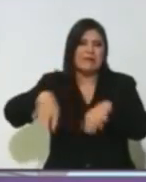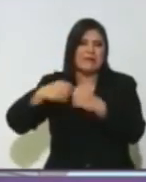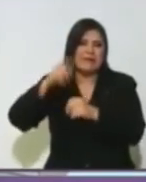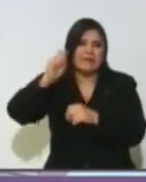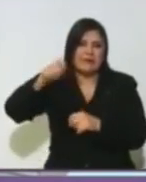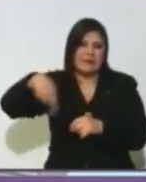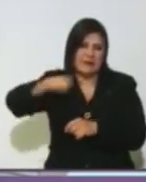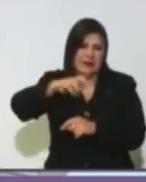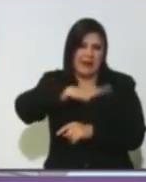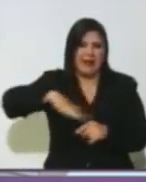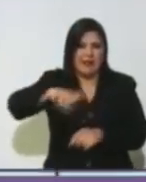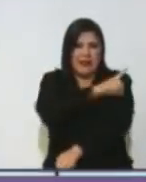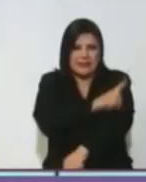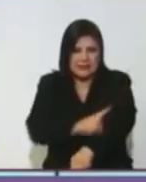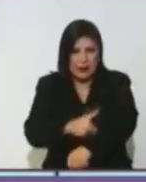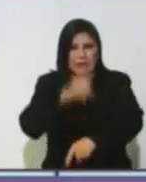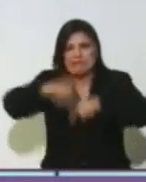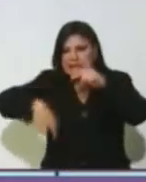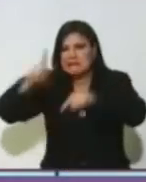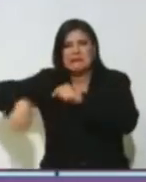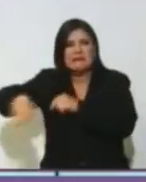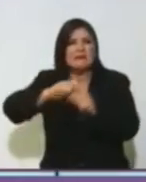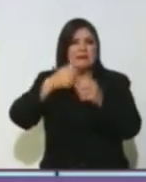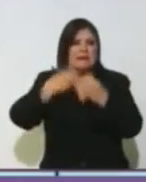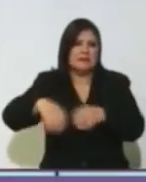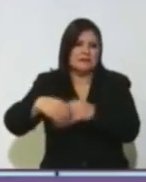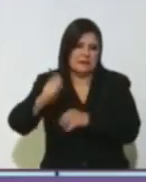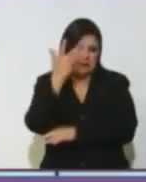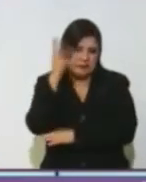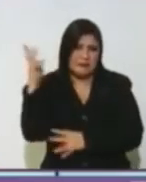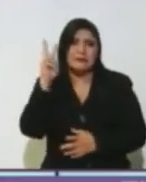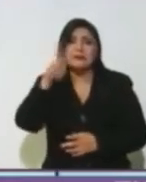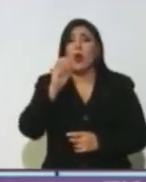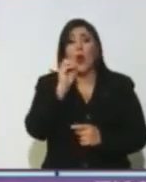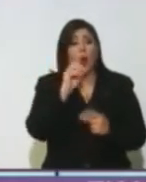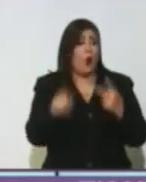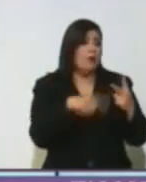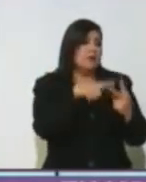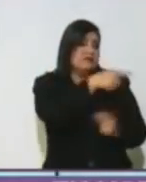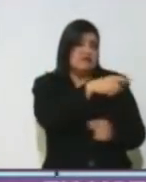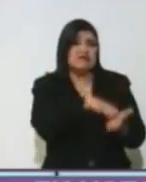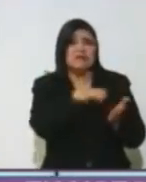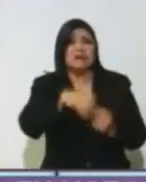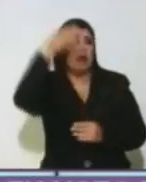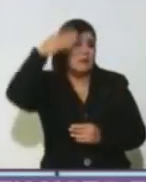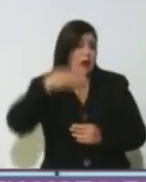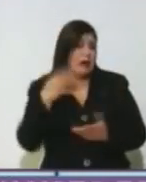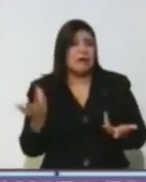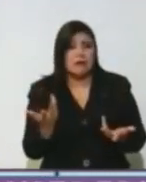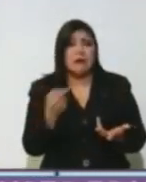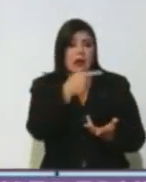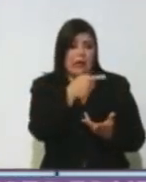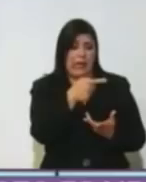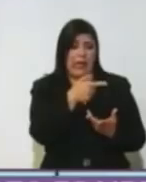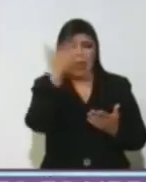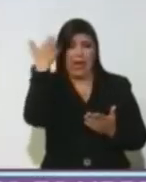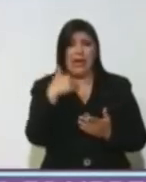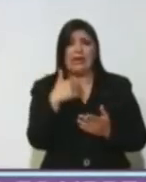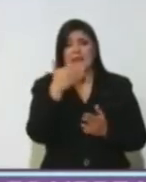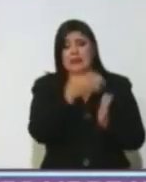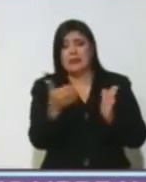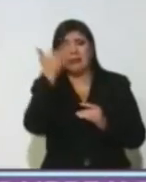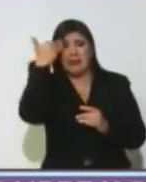grande en esa delegación alejandra que en el año en el tiempo que estuvo mancera